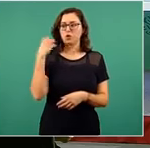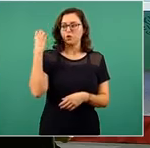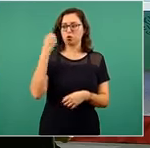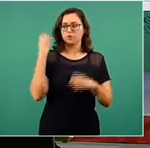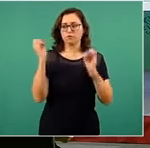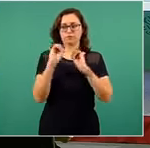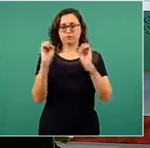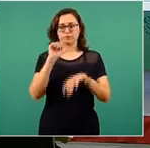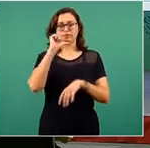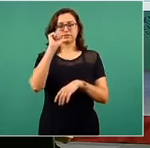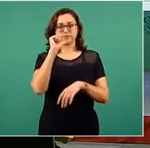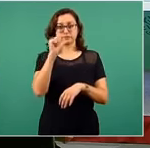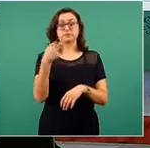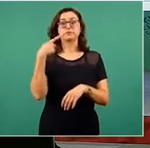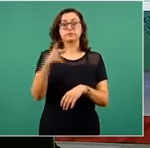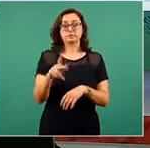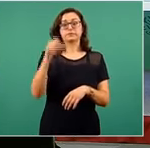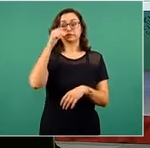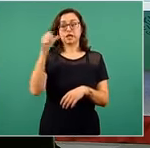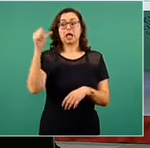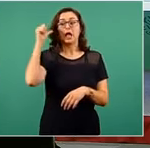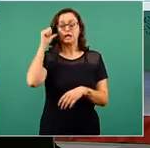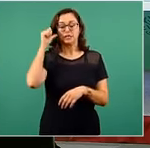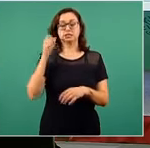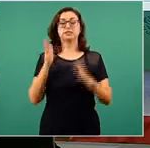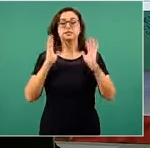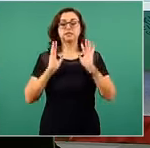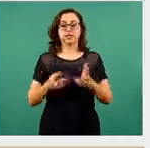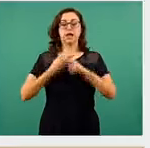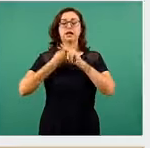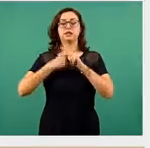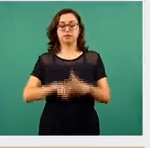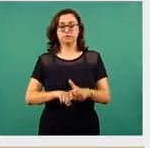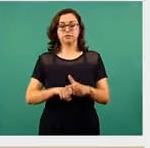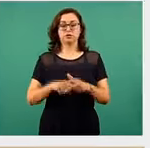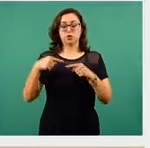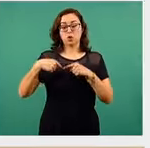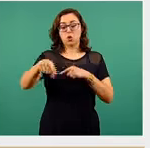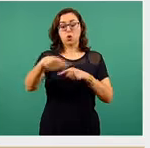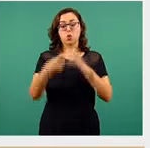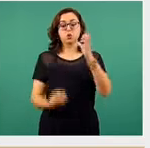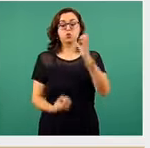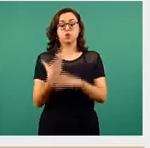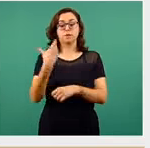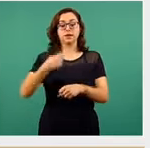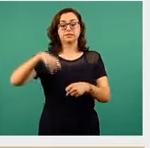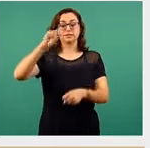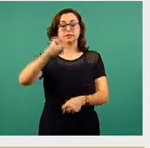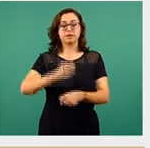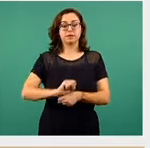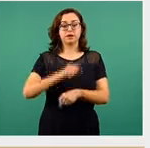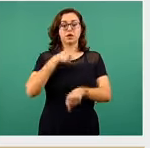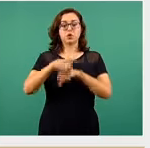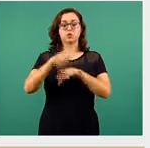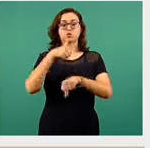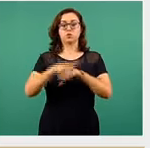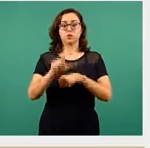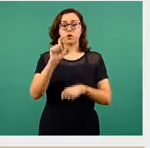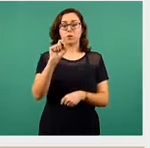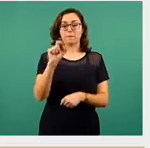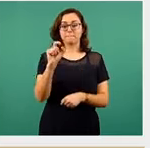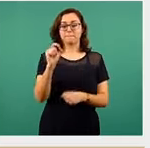nueva semana epidemiológica y ahora se está graficando la semana 20 y su contraste o su